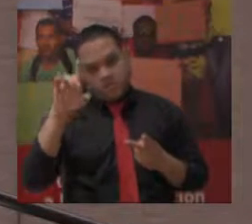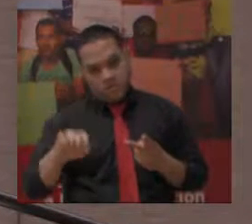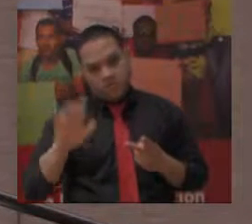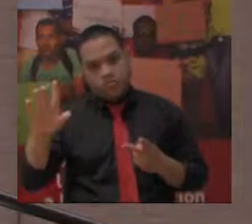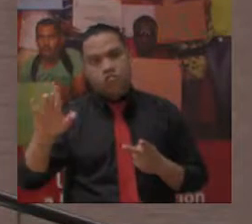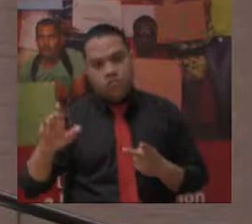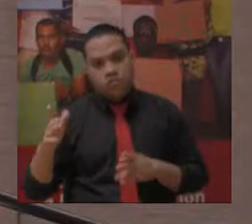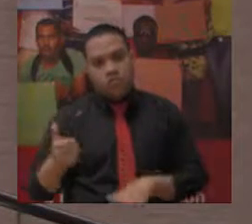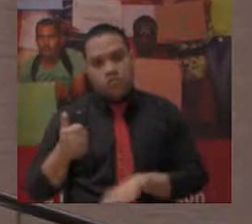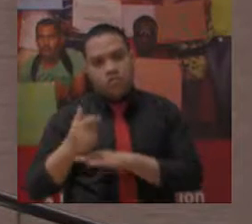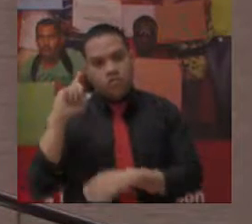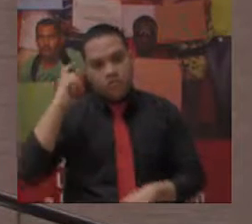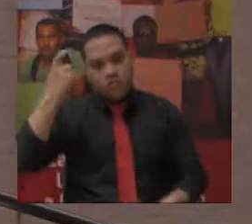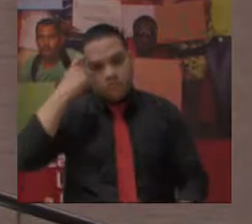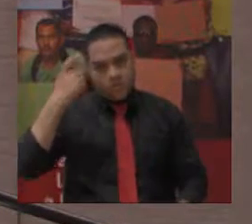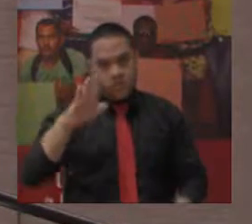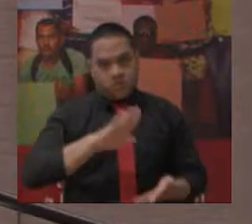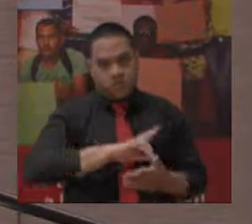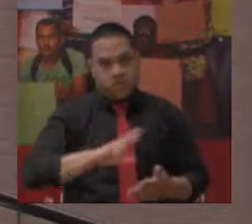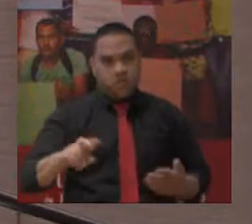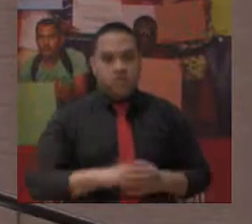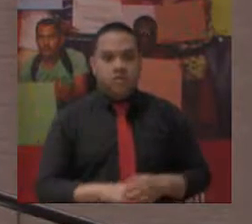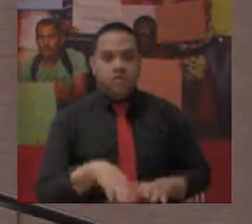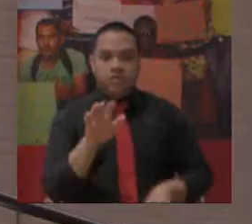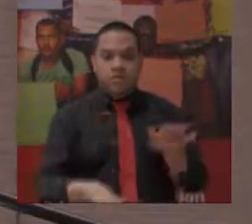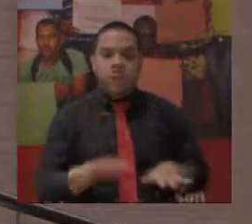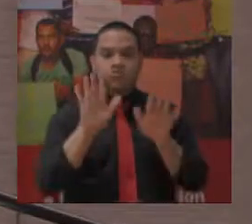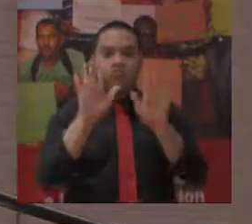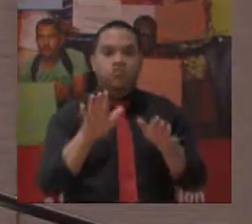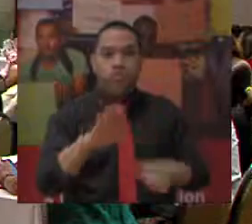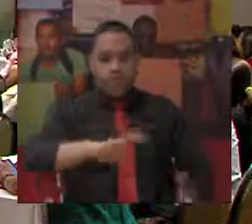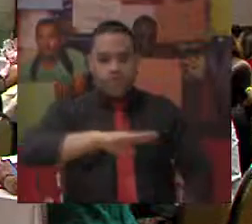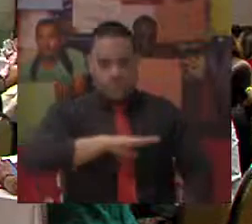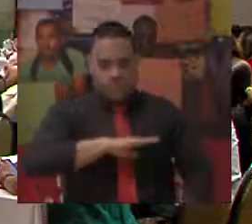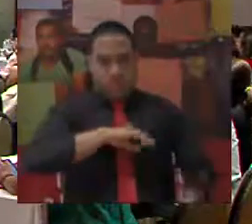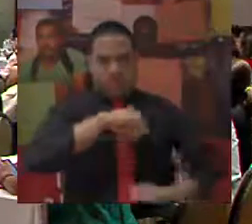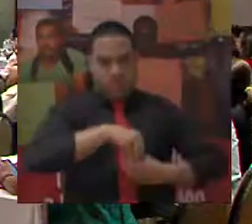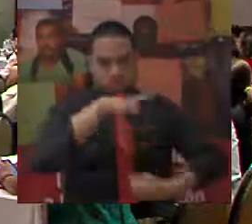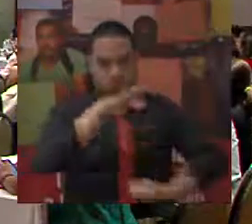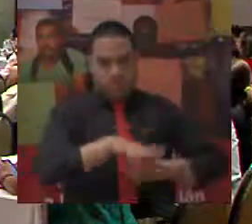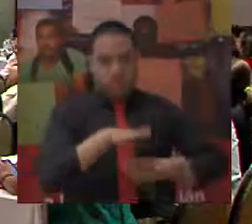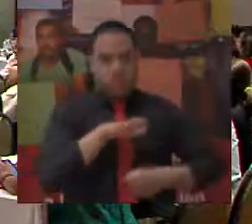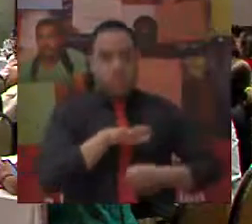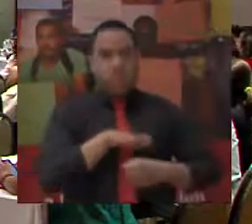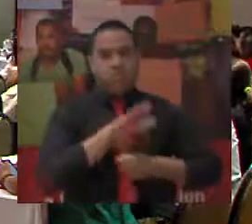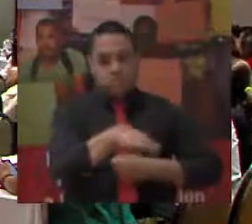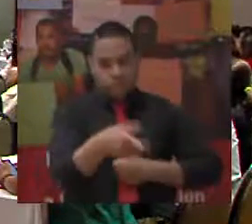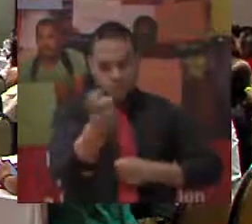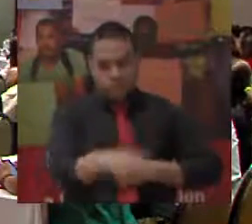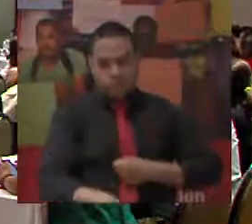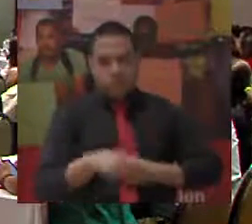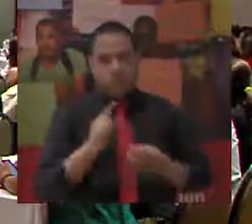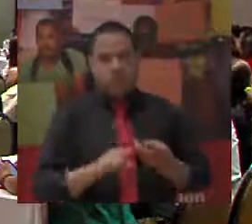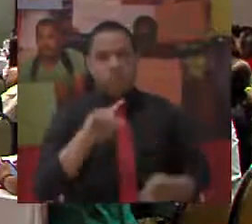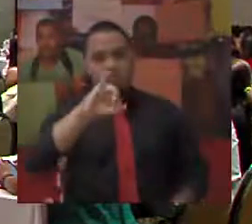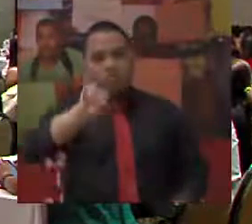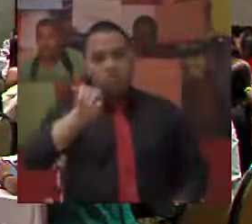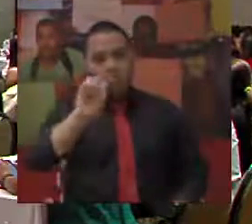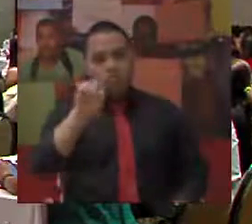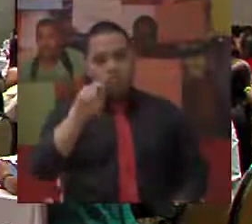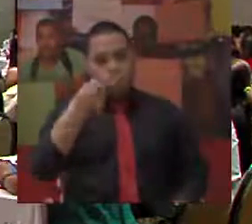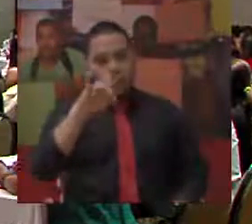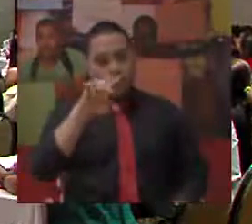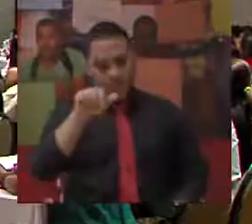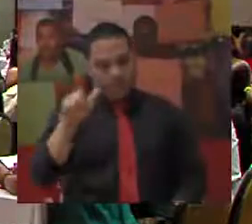Valle, Edison Bioscar Ruiz, secretario de despacho de la Alcaldía Distrital de Buenaventura. Joshua Mitrotti, director general de la Agencia Colombiana